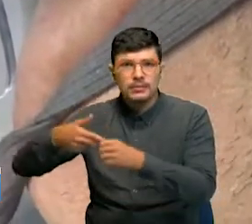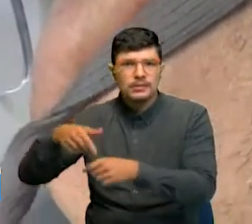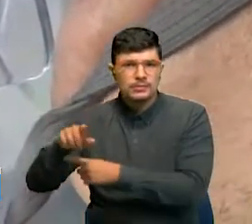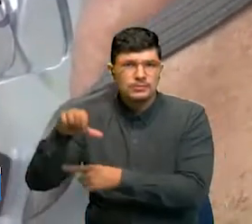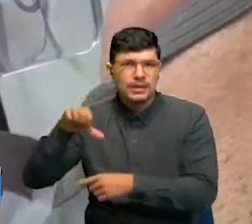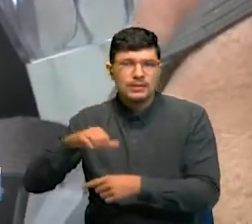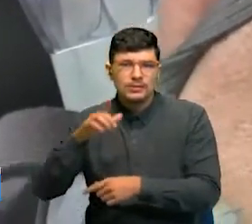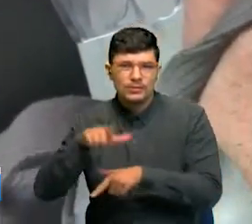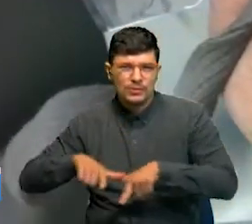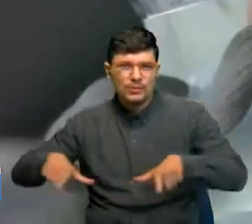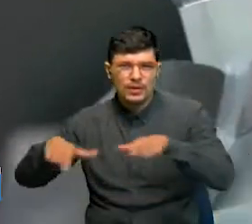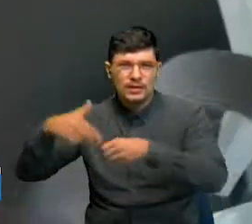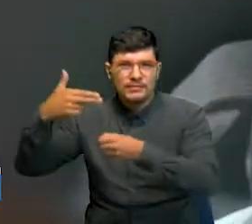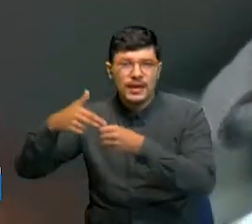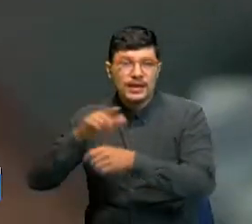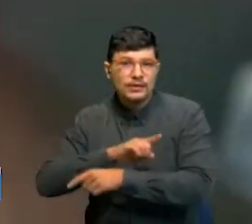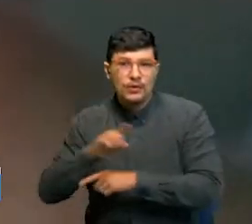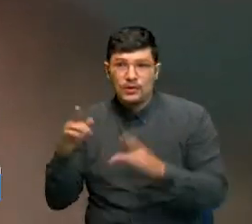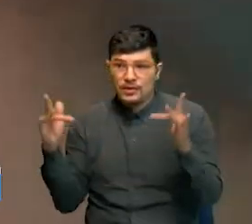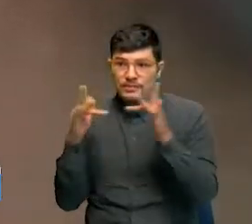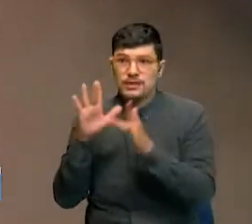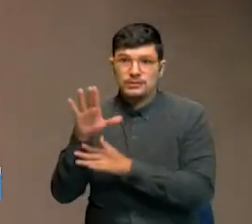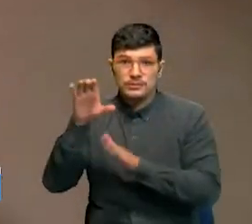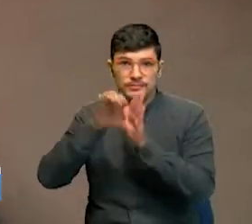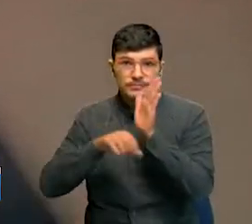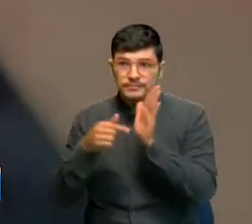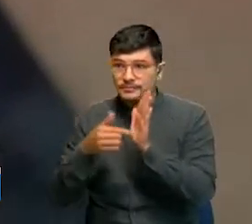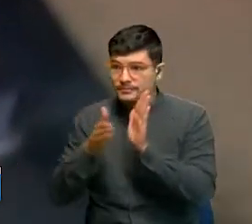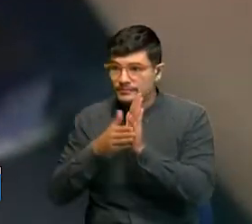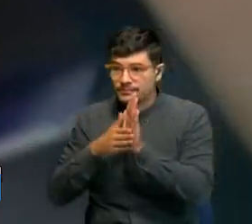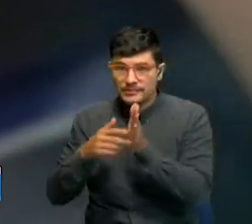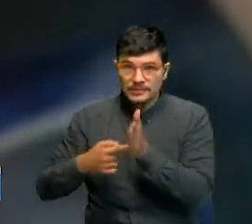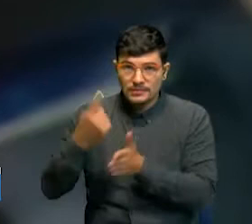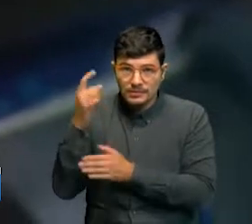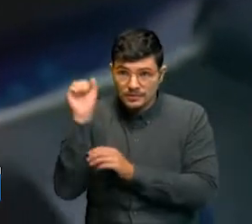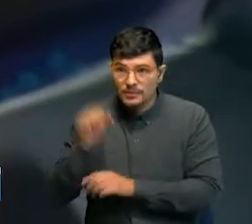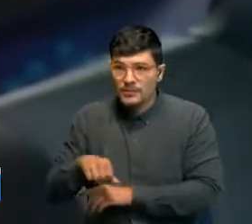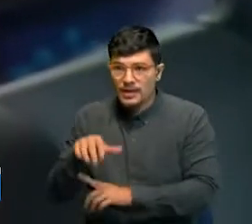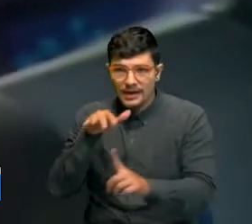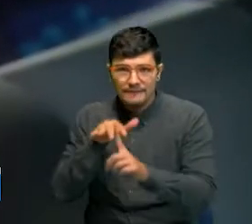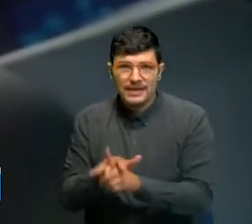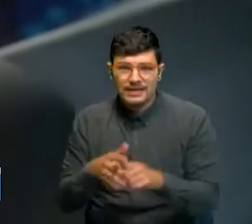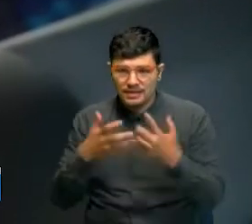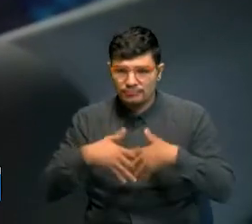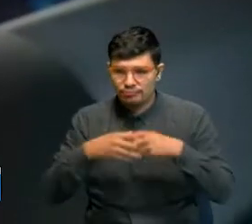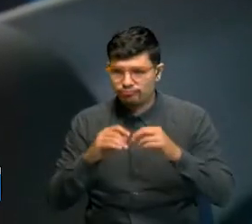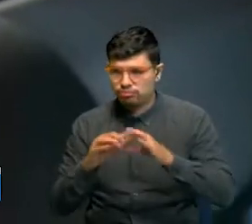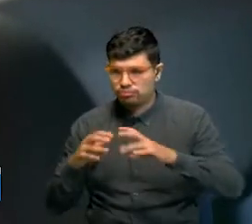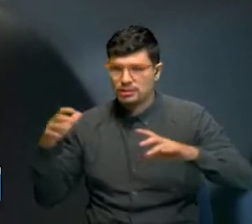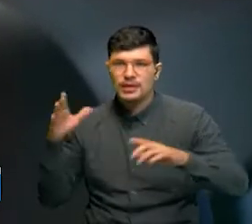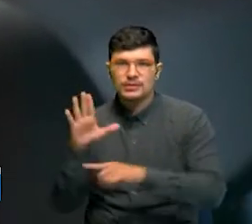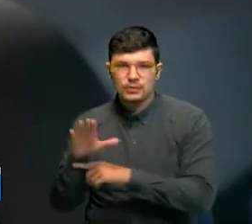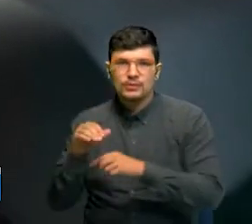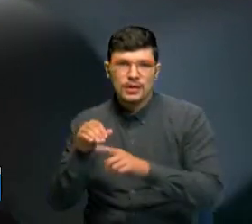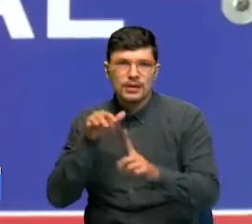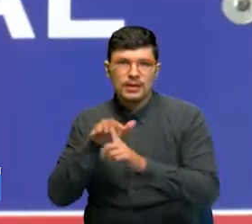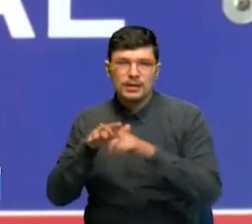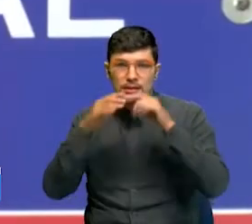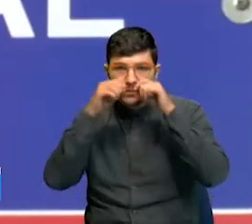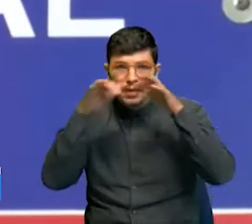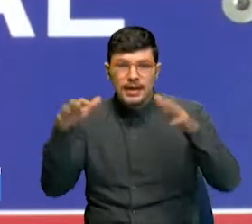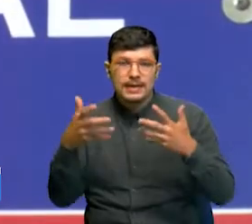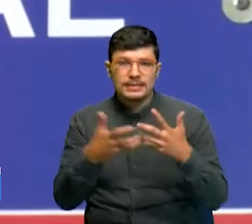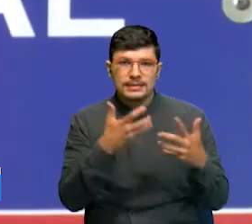en una estación de servicio que no sea certificada, inmediatamente puede alterar las emisiones contaminantes. Un sistema eléctrico. El